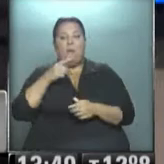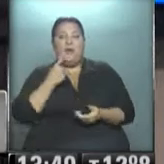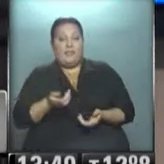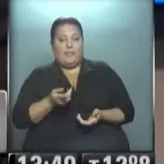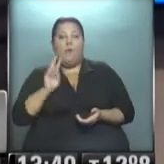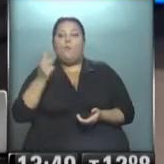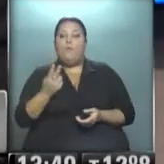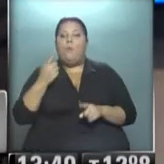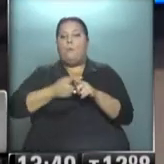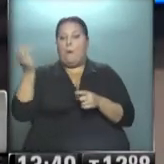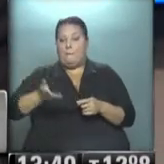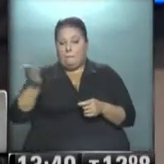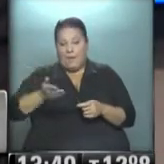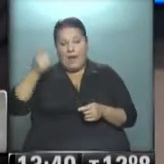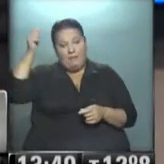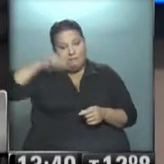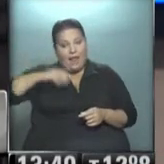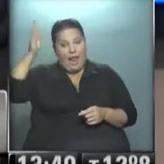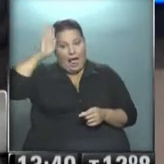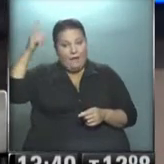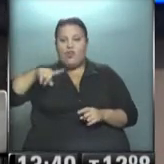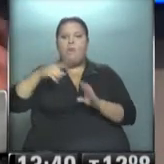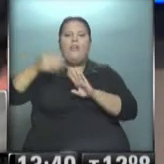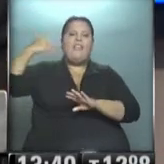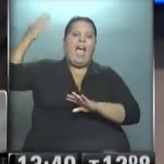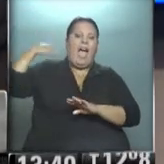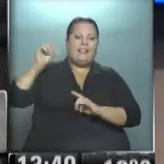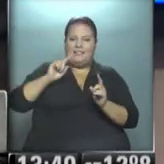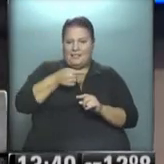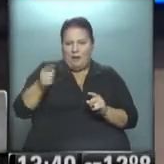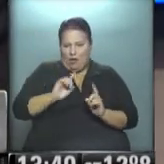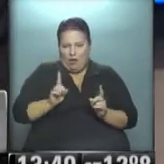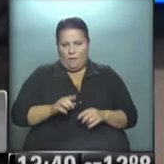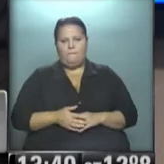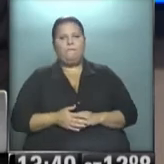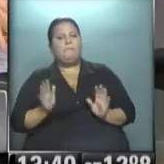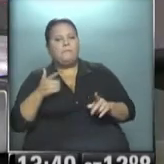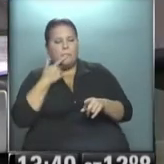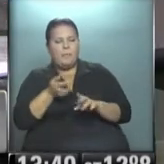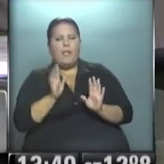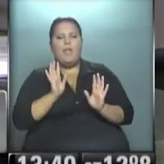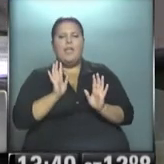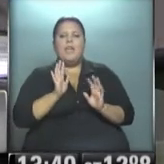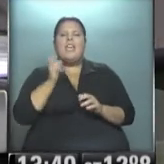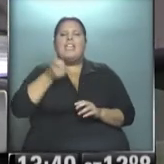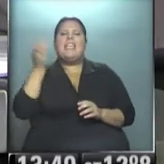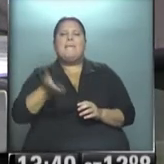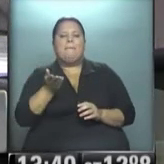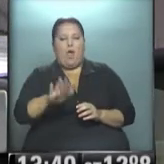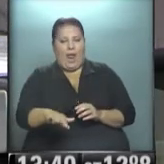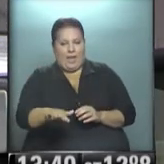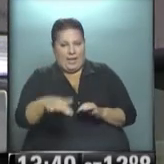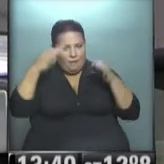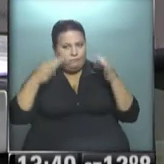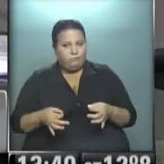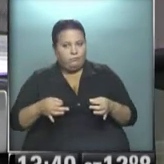murió por un golpe un traumatismo en la cabeza por los golpes que recibió en esa semana emilio sí ahora quién golpeó a la nena en